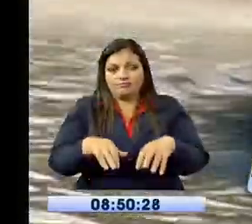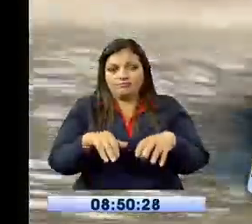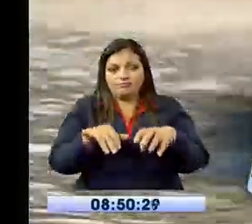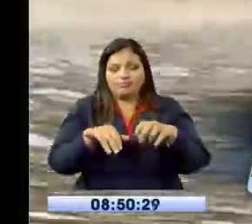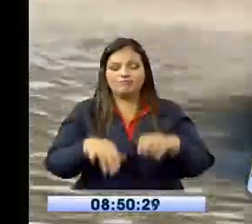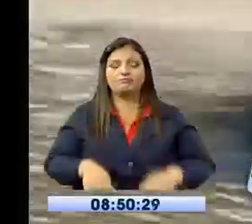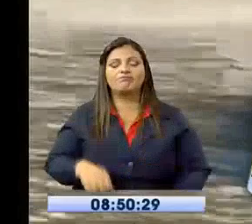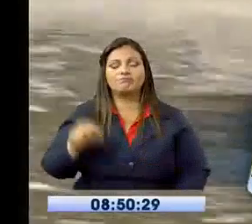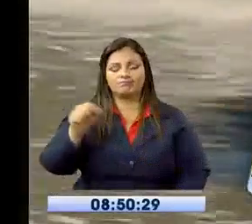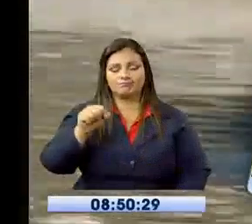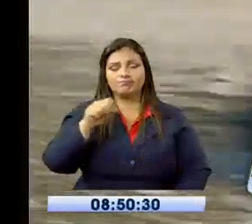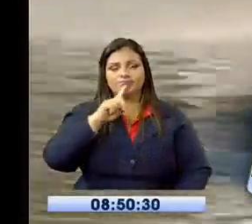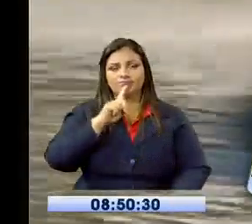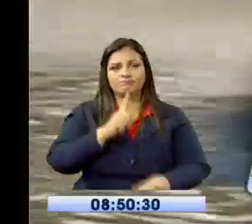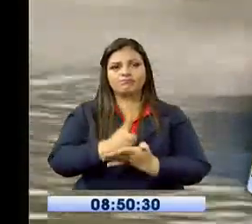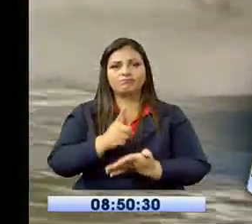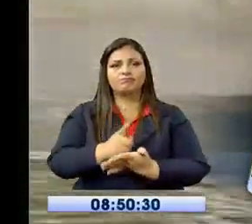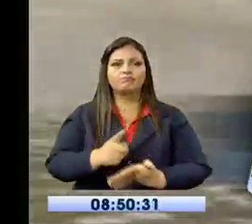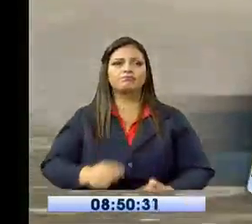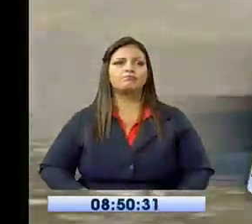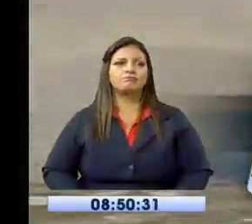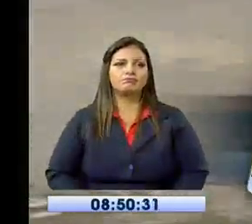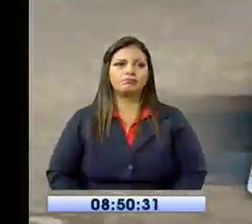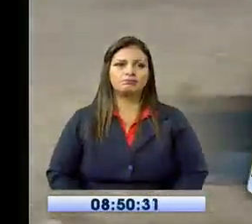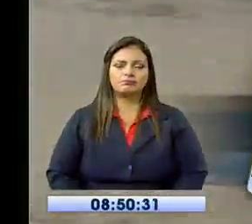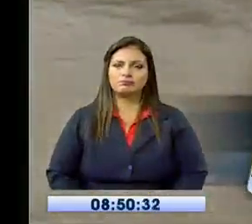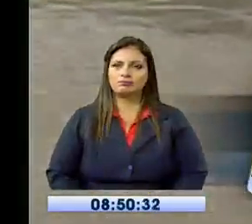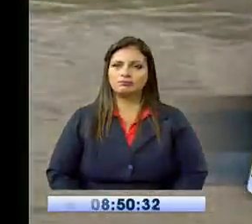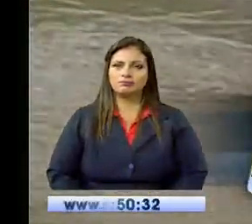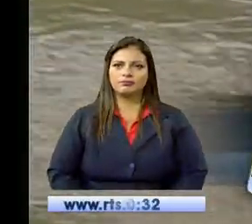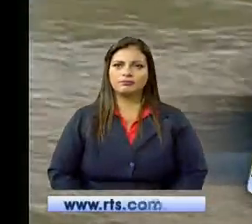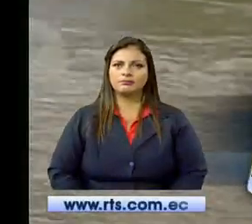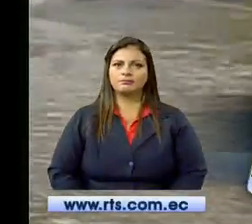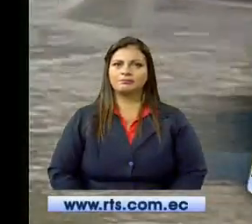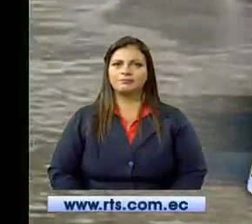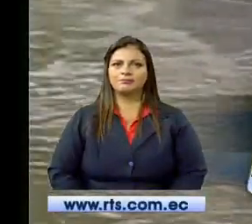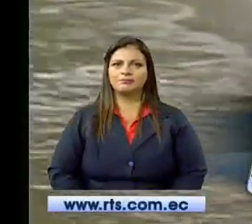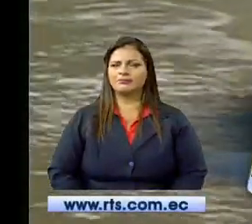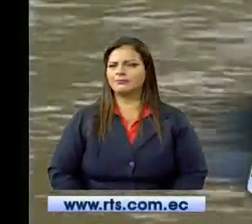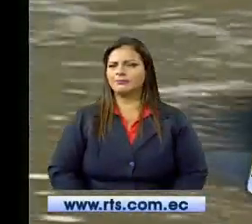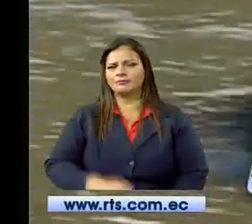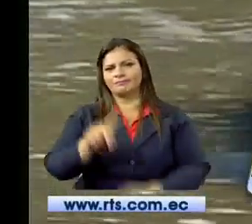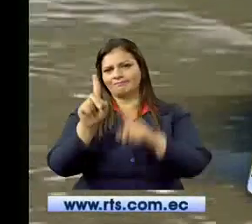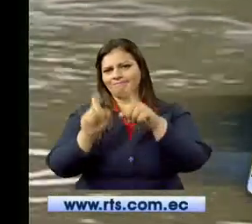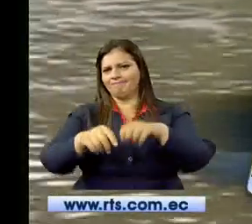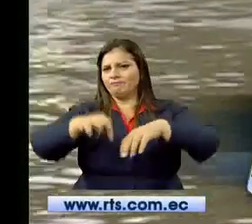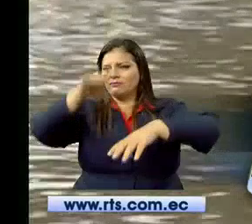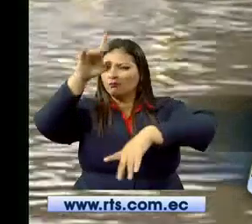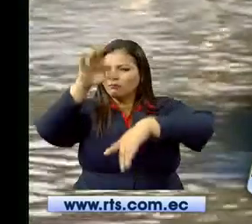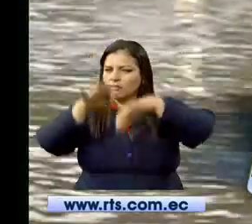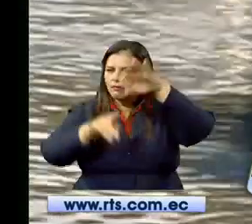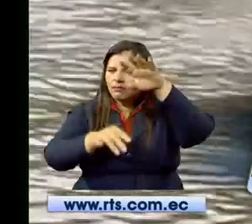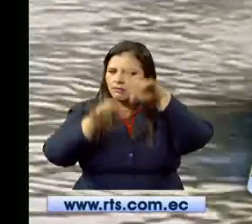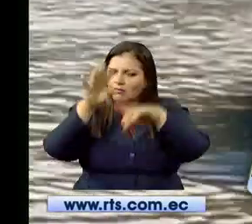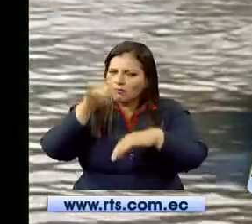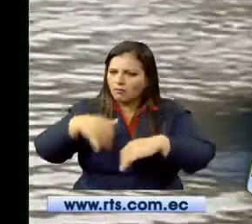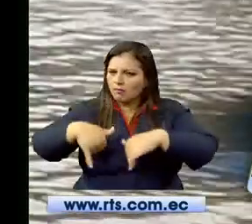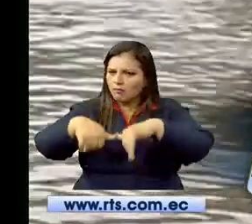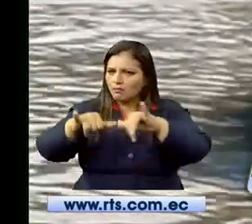Correcto, exactamente. Estaba peor. Sí, ahora va, ojalá que pare la lluvia. Pero ya no está ni garuando, Enrique, ¿no?